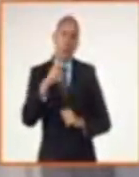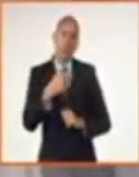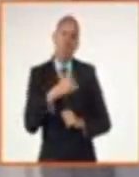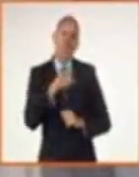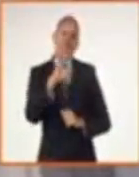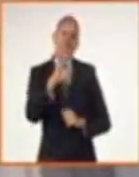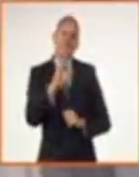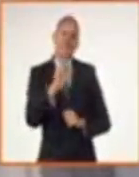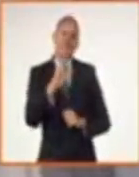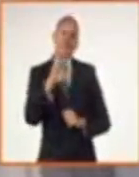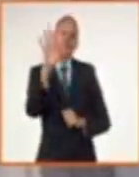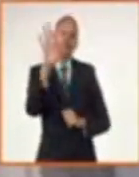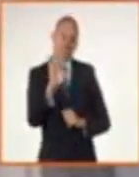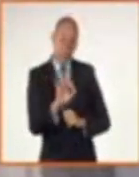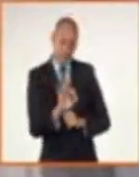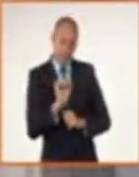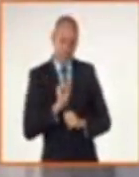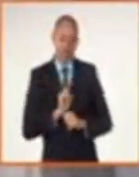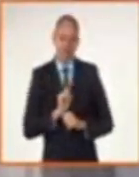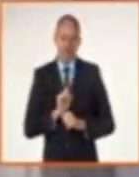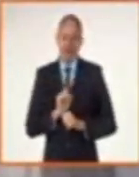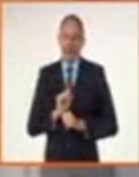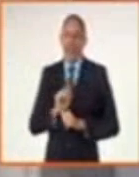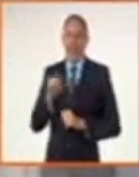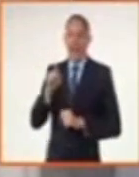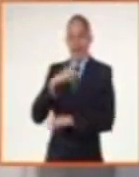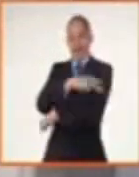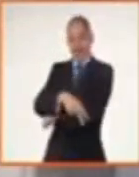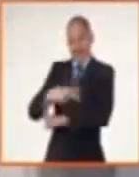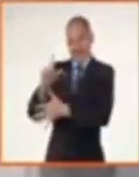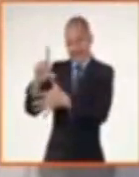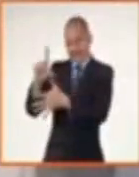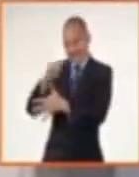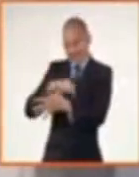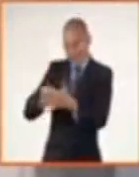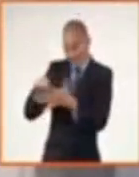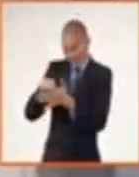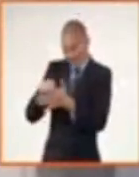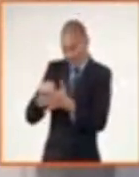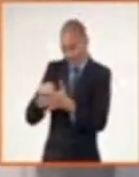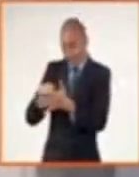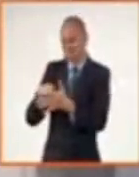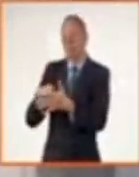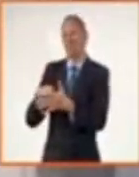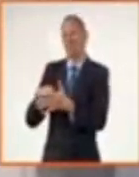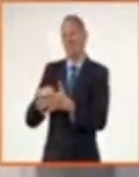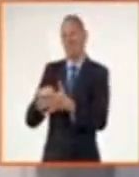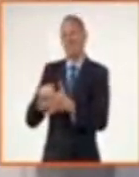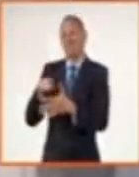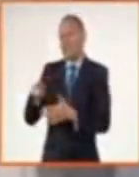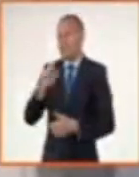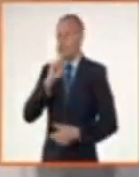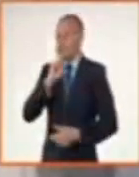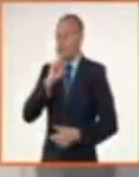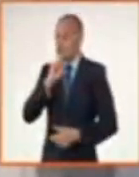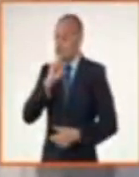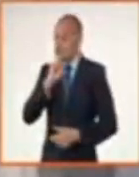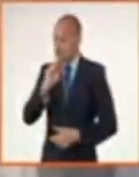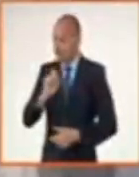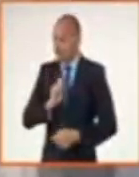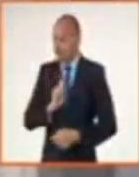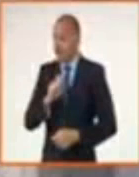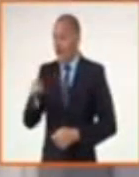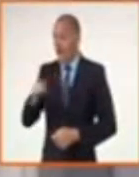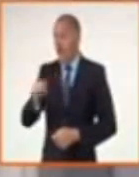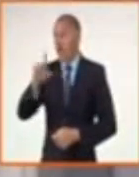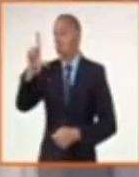y aquí no es obligatorio el voto en Cuba, es decir, aquí va quien voluntariamente lo decide. A mí me llama, es decir, me